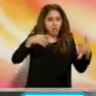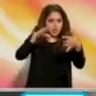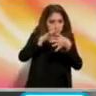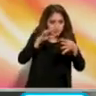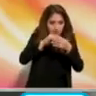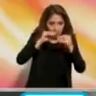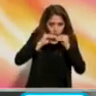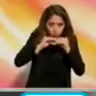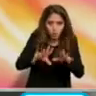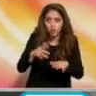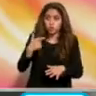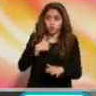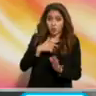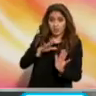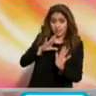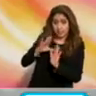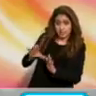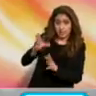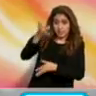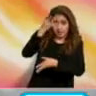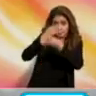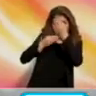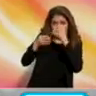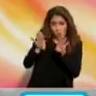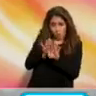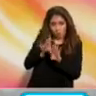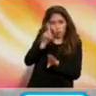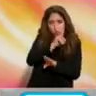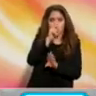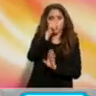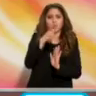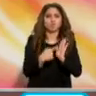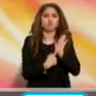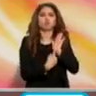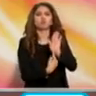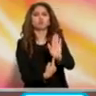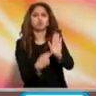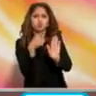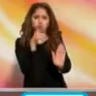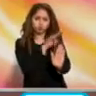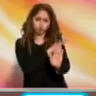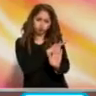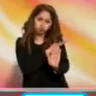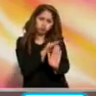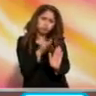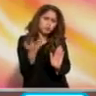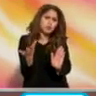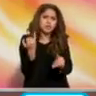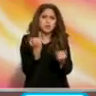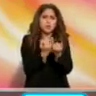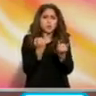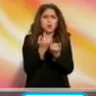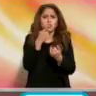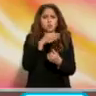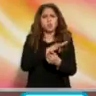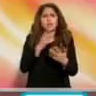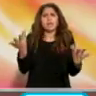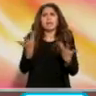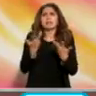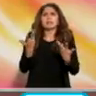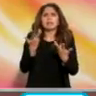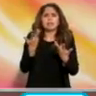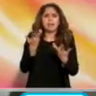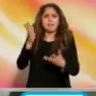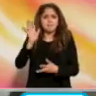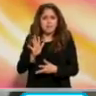no enseñarle como a leccionar, sino mostrarle que ellos también son activos, que, Claro, son Claro. parte